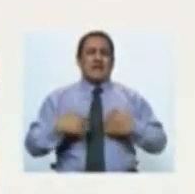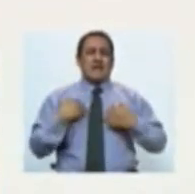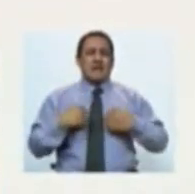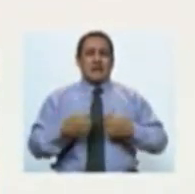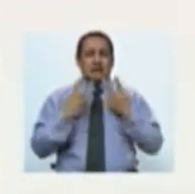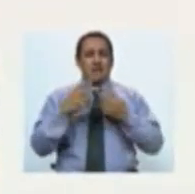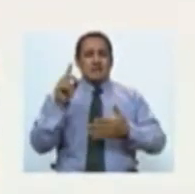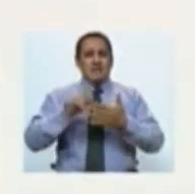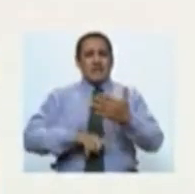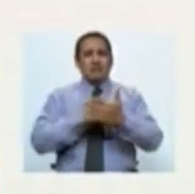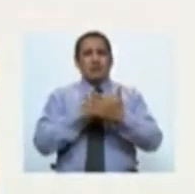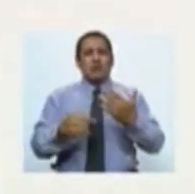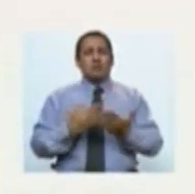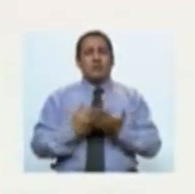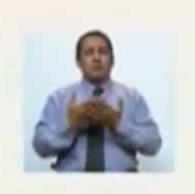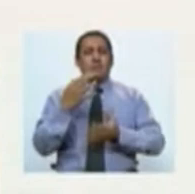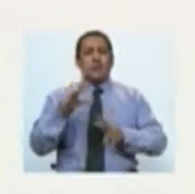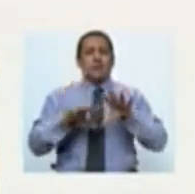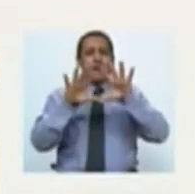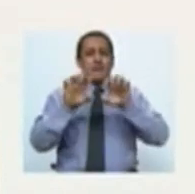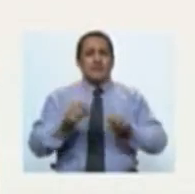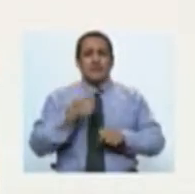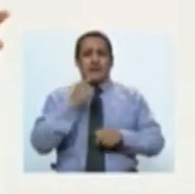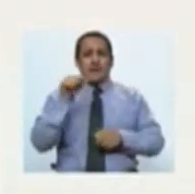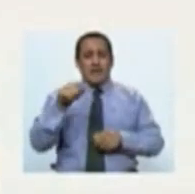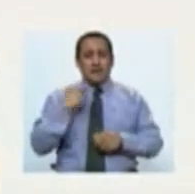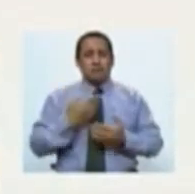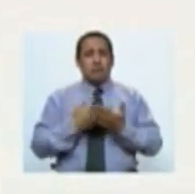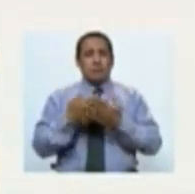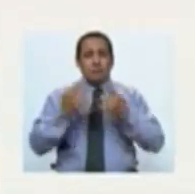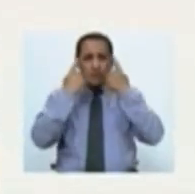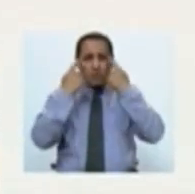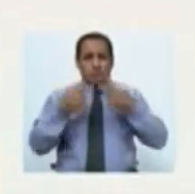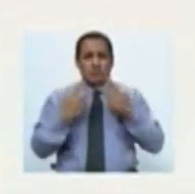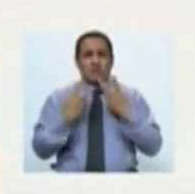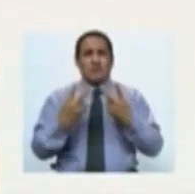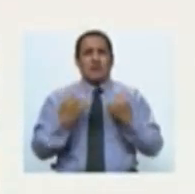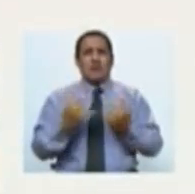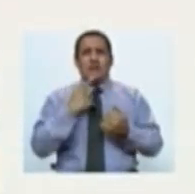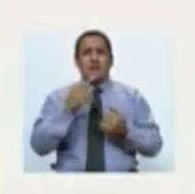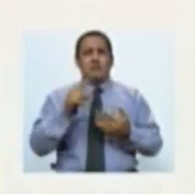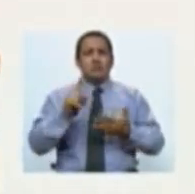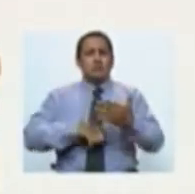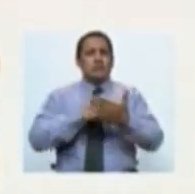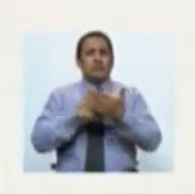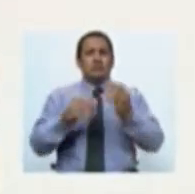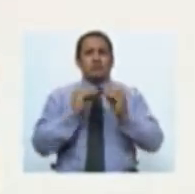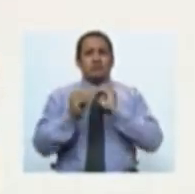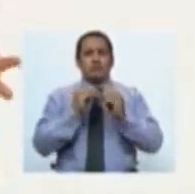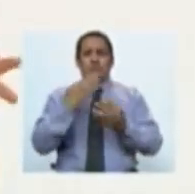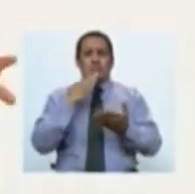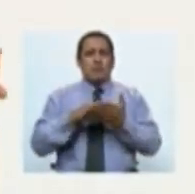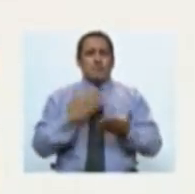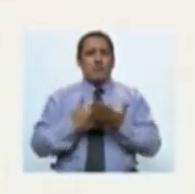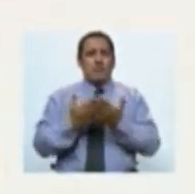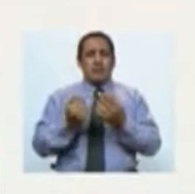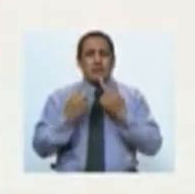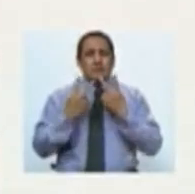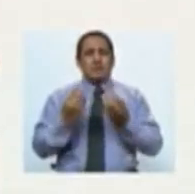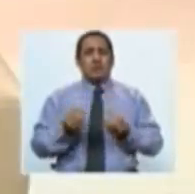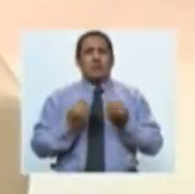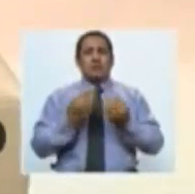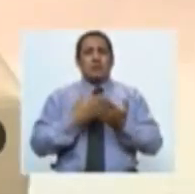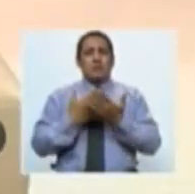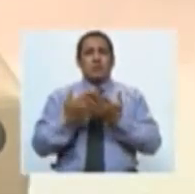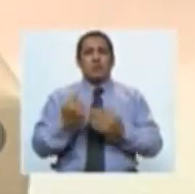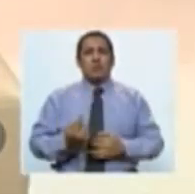de que se los haya descartado con una prueba que sí, eso sí es consenso, es insuficiente. No es que sea mala la prueba, pero es